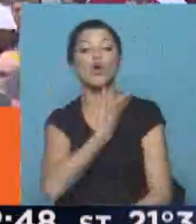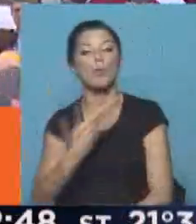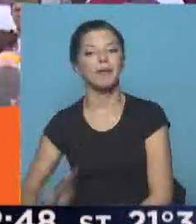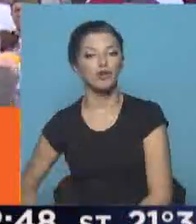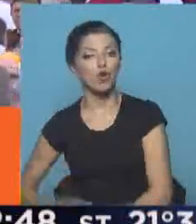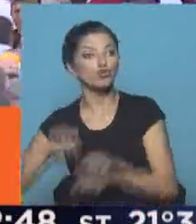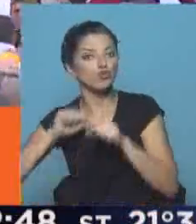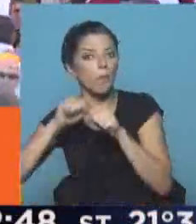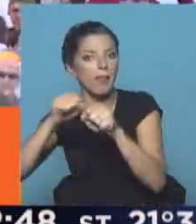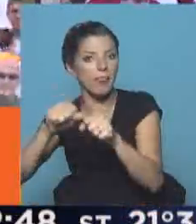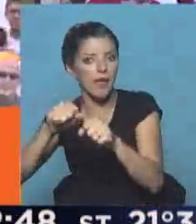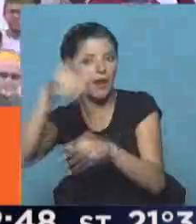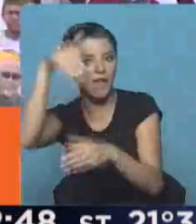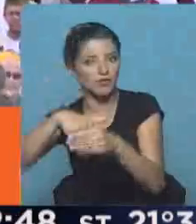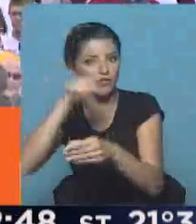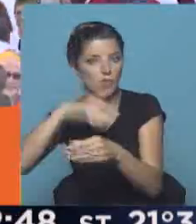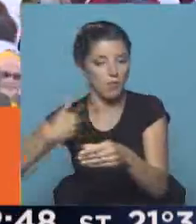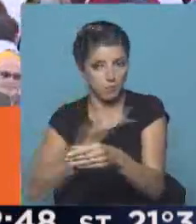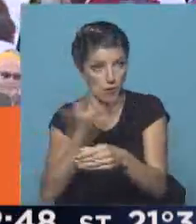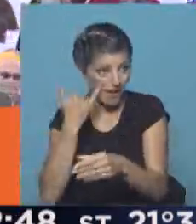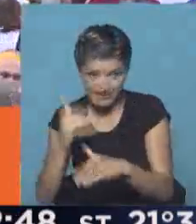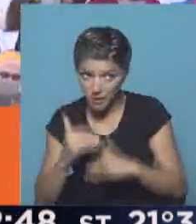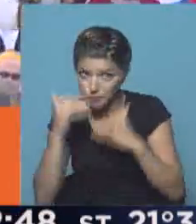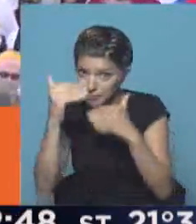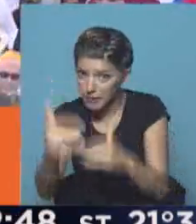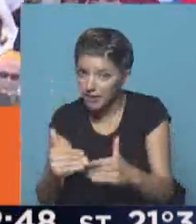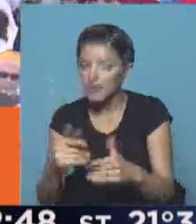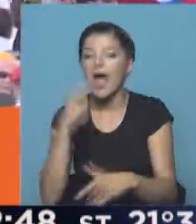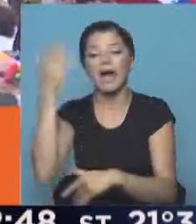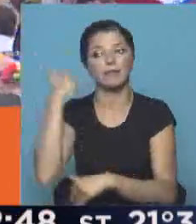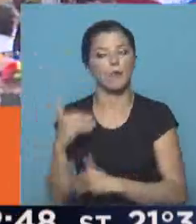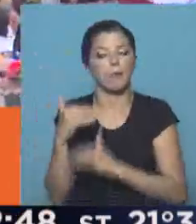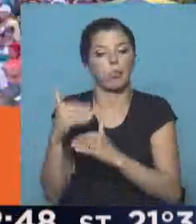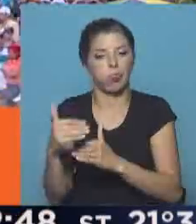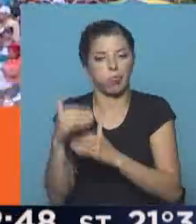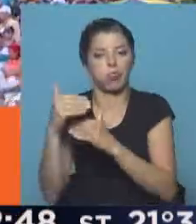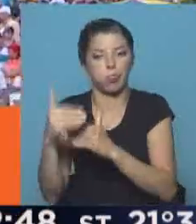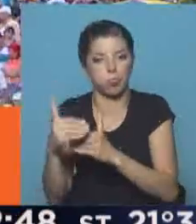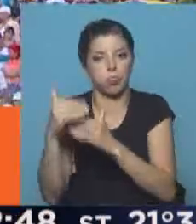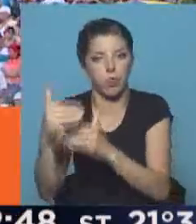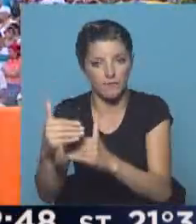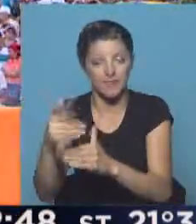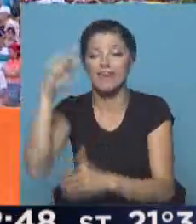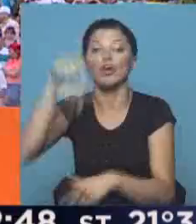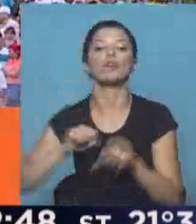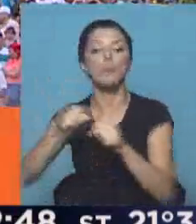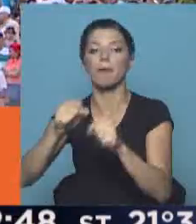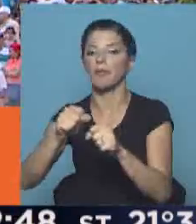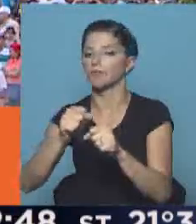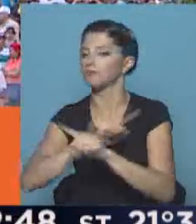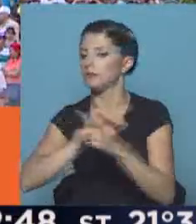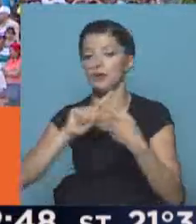el revocatorio a pesar de que estaba muy avanzado. Venía dilatando los tiempos del convocatorio y ahora lo suspendió